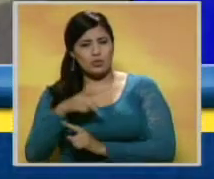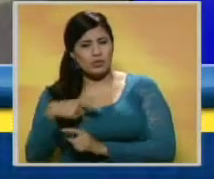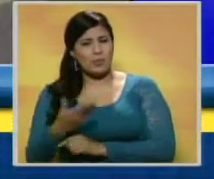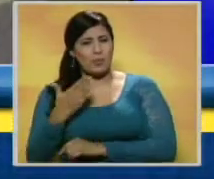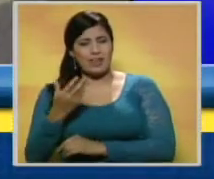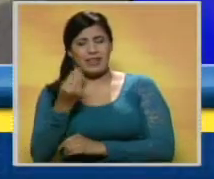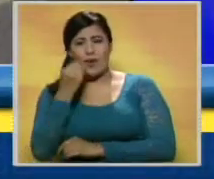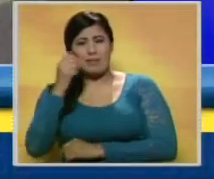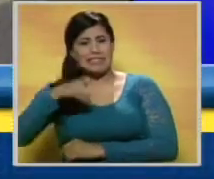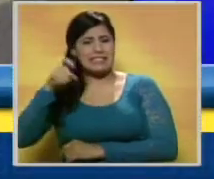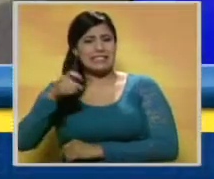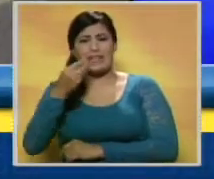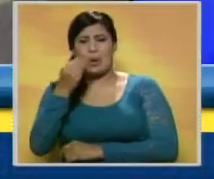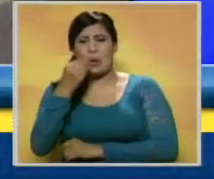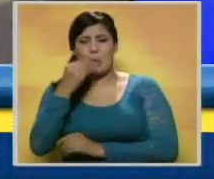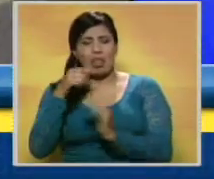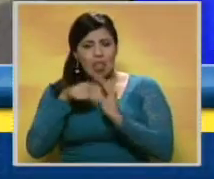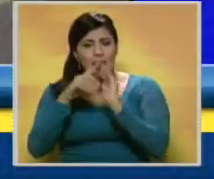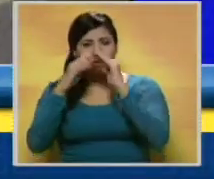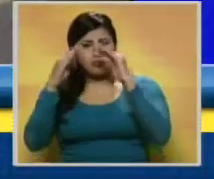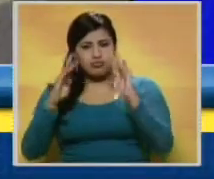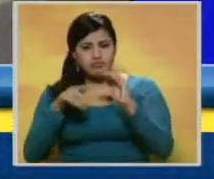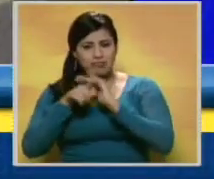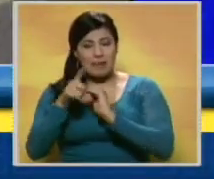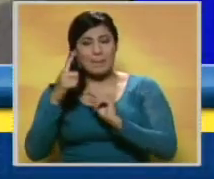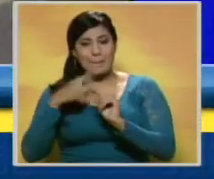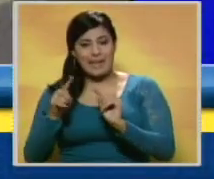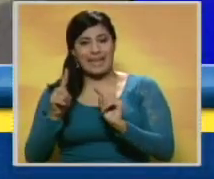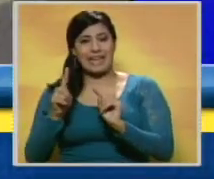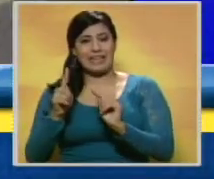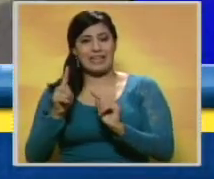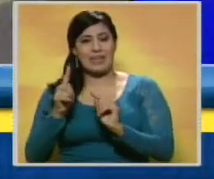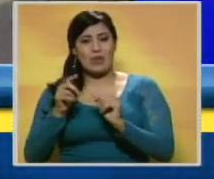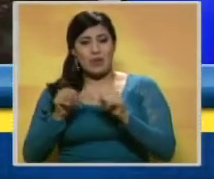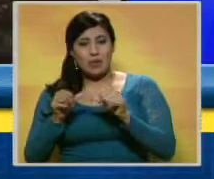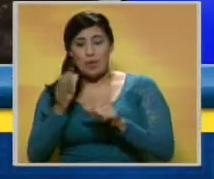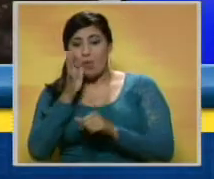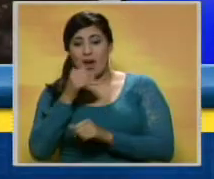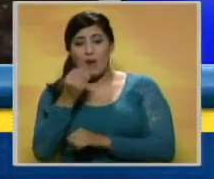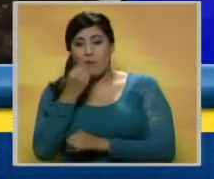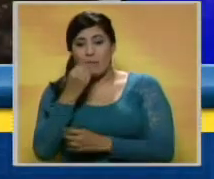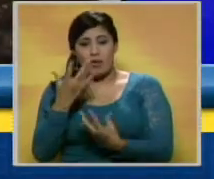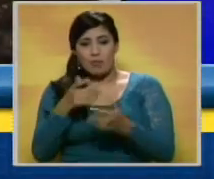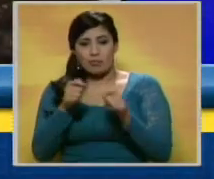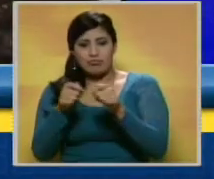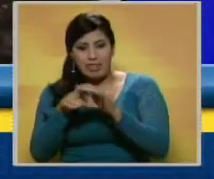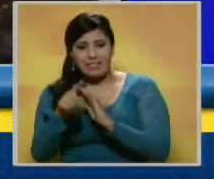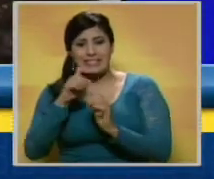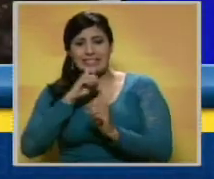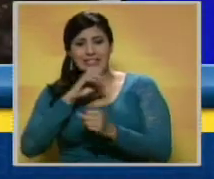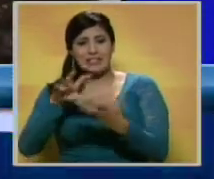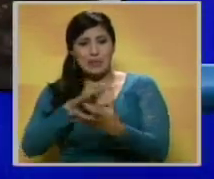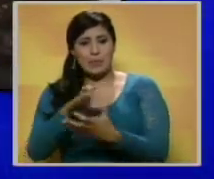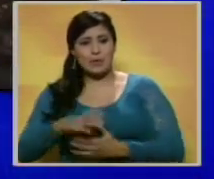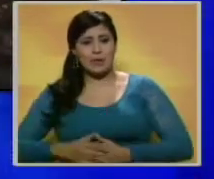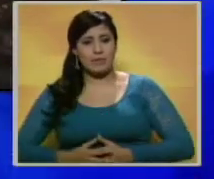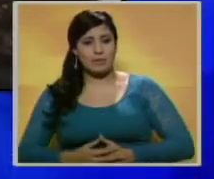momento es la comida, y los albergues se están habilitando, pero si tenemos albergue y no tenemos comida, se pone más crítica.